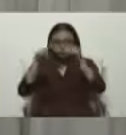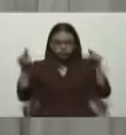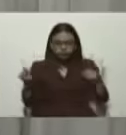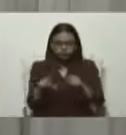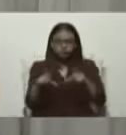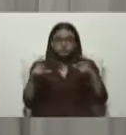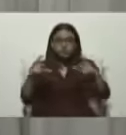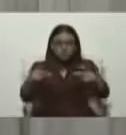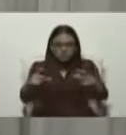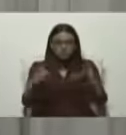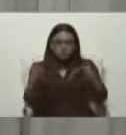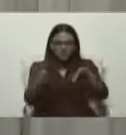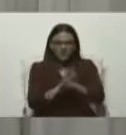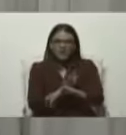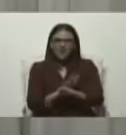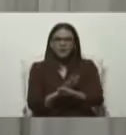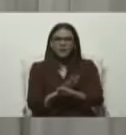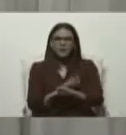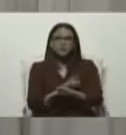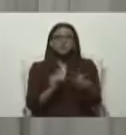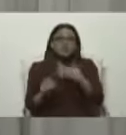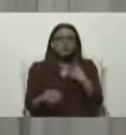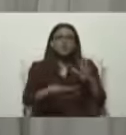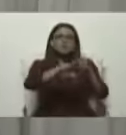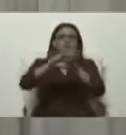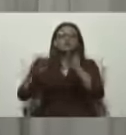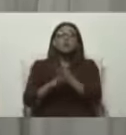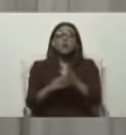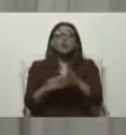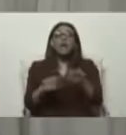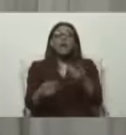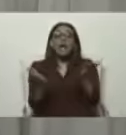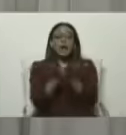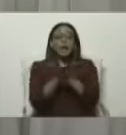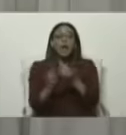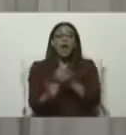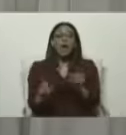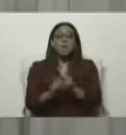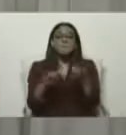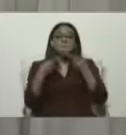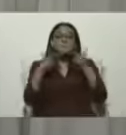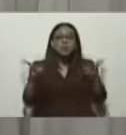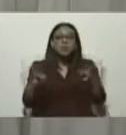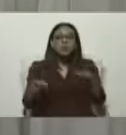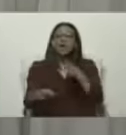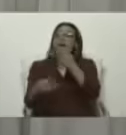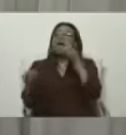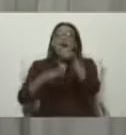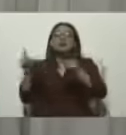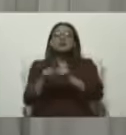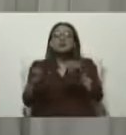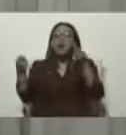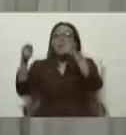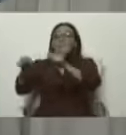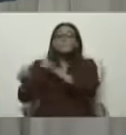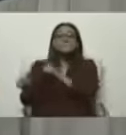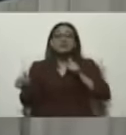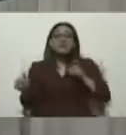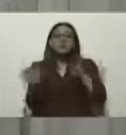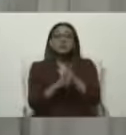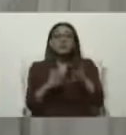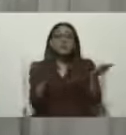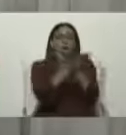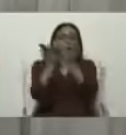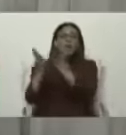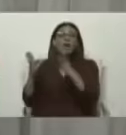una escuela pública, y con esos vouchers privatizan la educación, pasan todas las